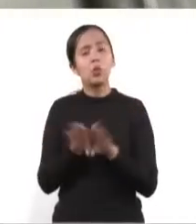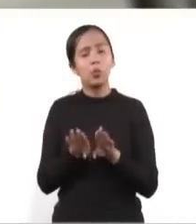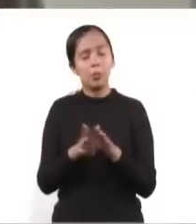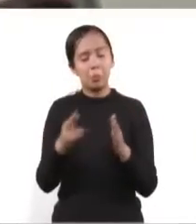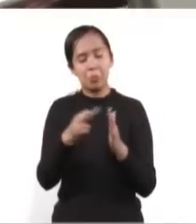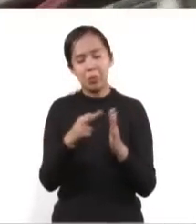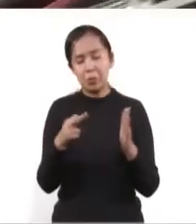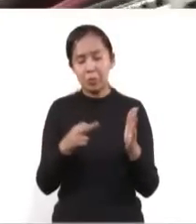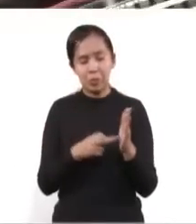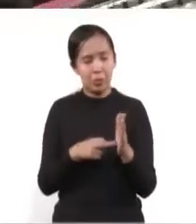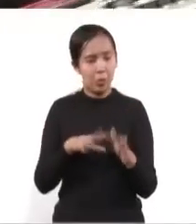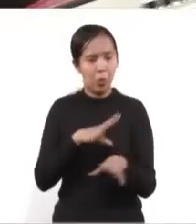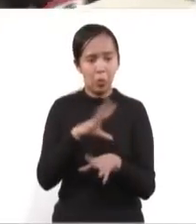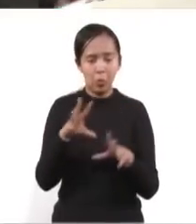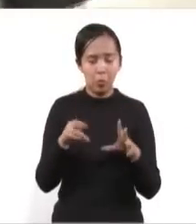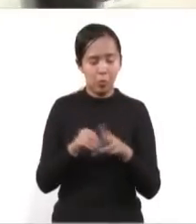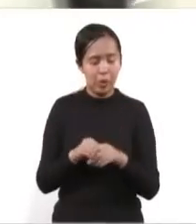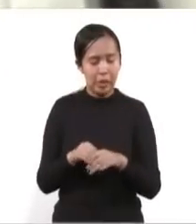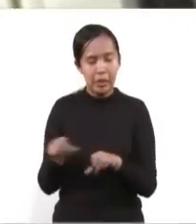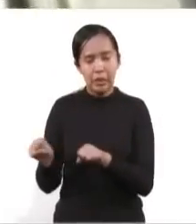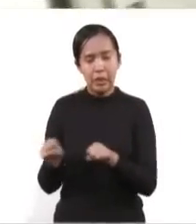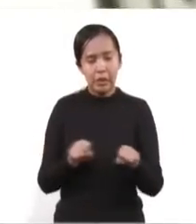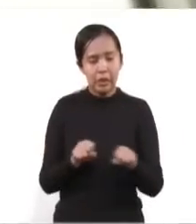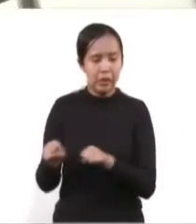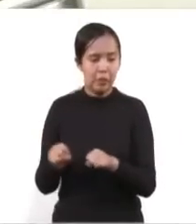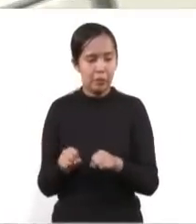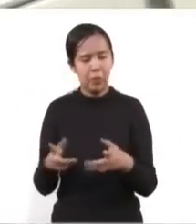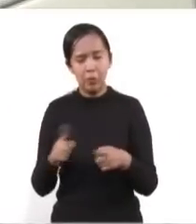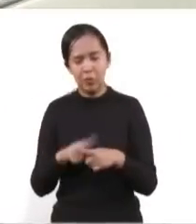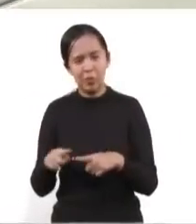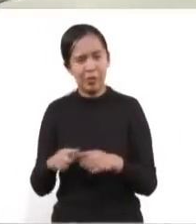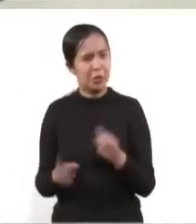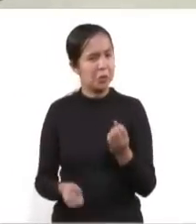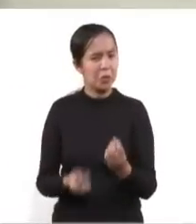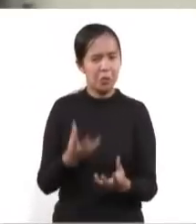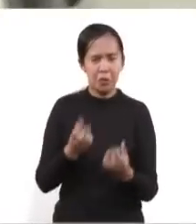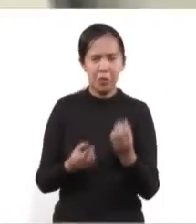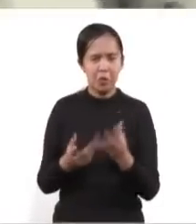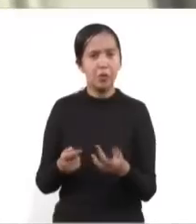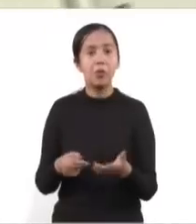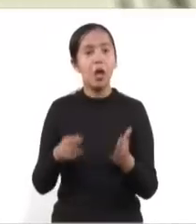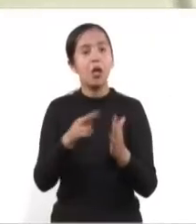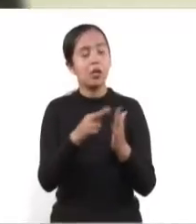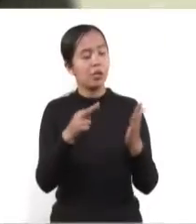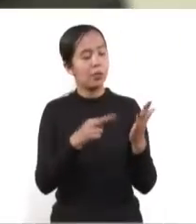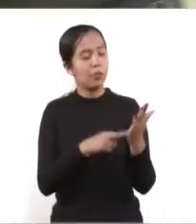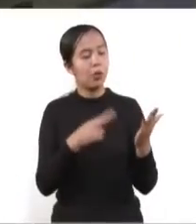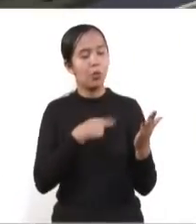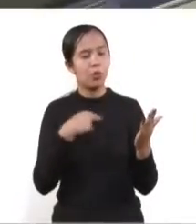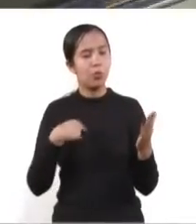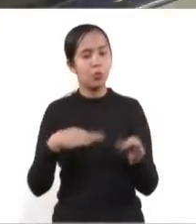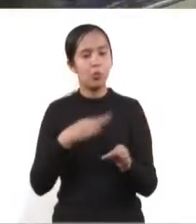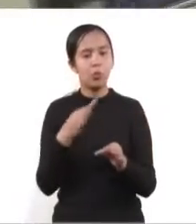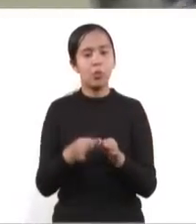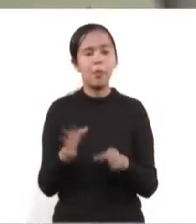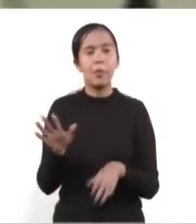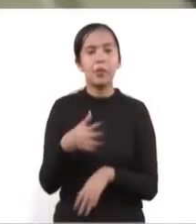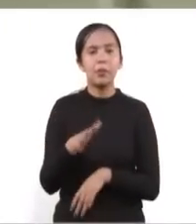antisismos, antiincendios, 3 edificios que ya fueron comentados también, que tienen una área en metros cuadrados